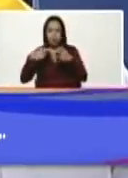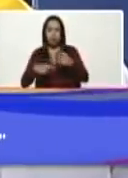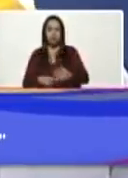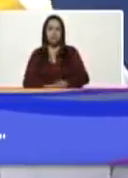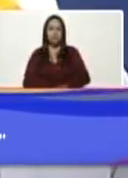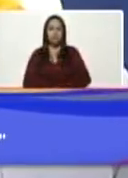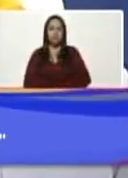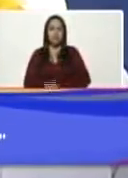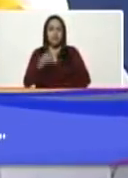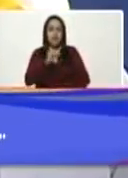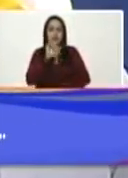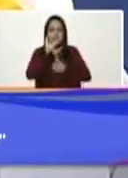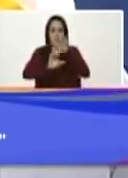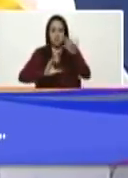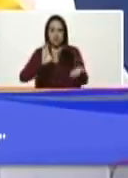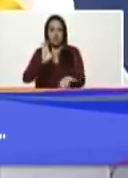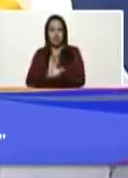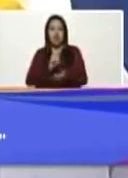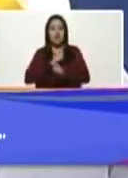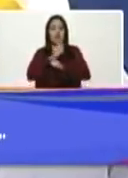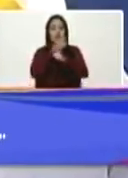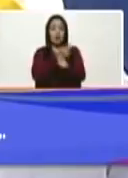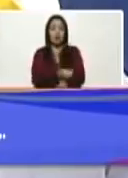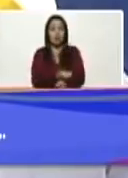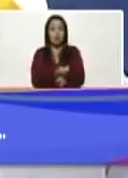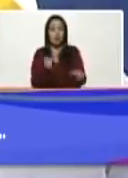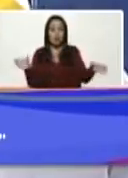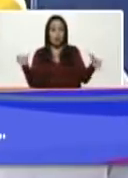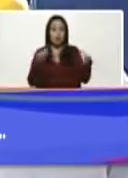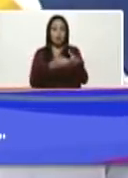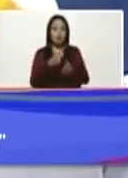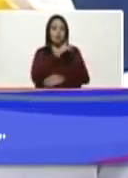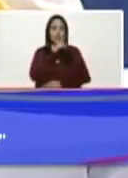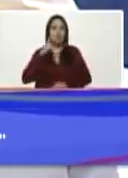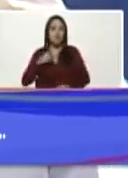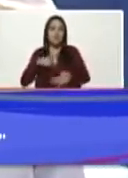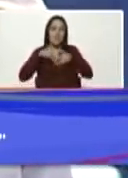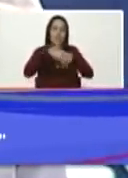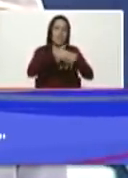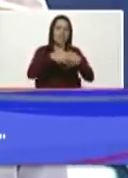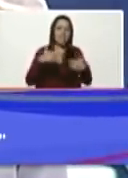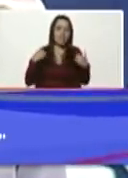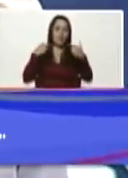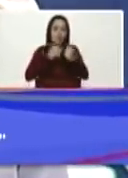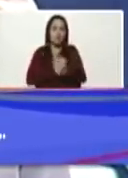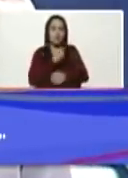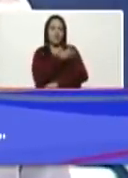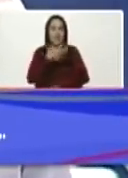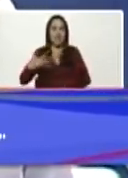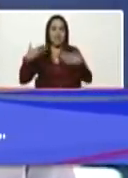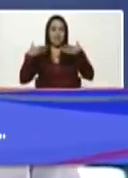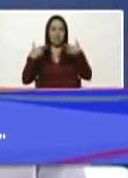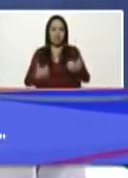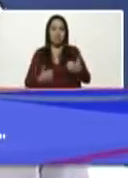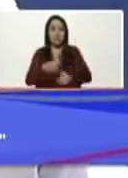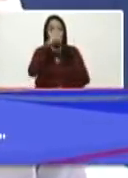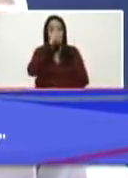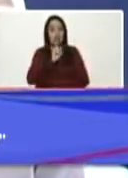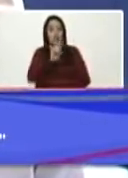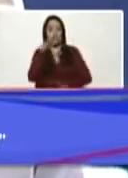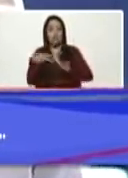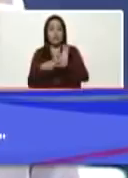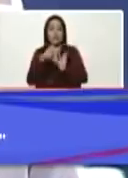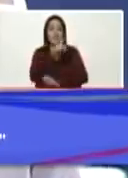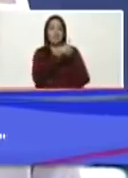la región capital. Graduación de la promoción Ejército de Batas Blancas por la Salud. Fue en el año 2014